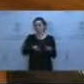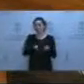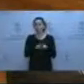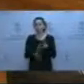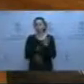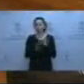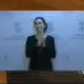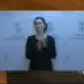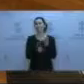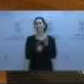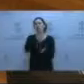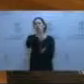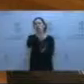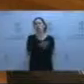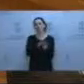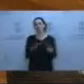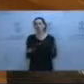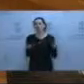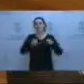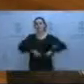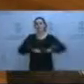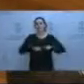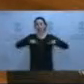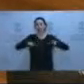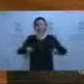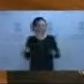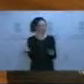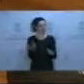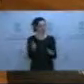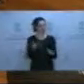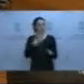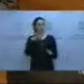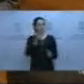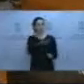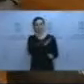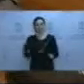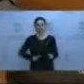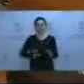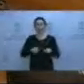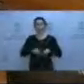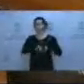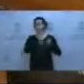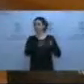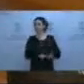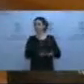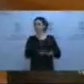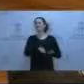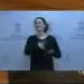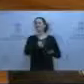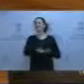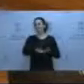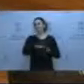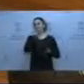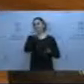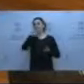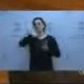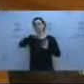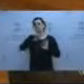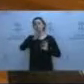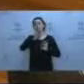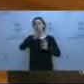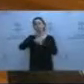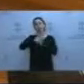decreto de cierre del aula de Mieldes. Se mantiene inactiva y después, si estas condiciones que le he